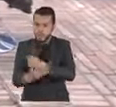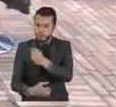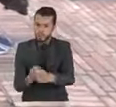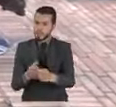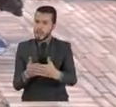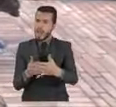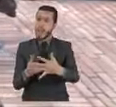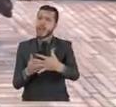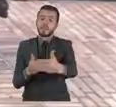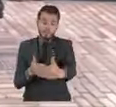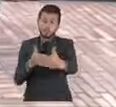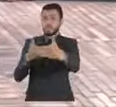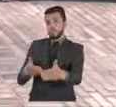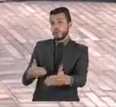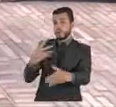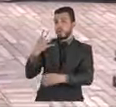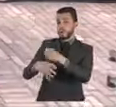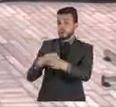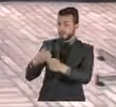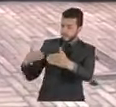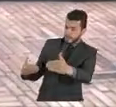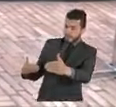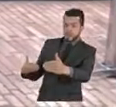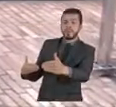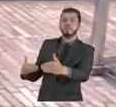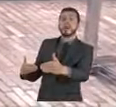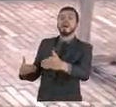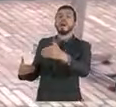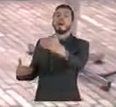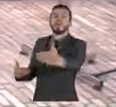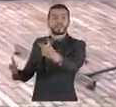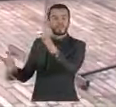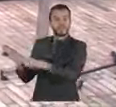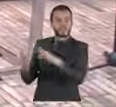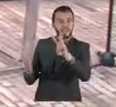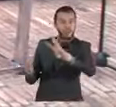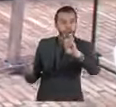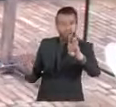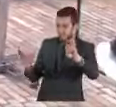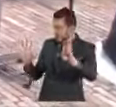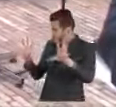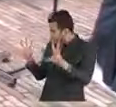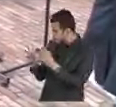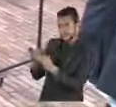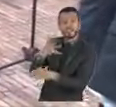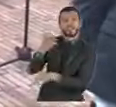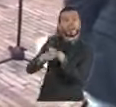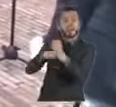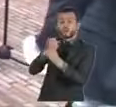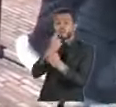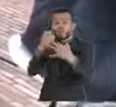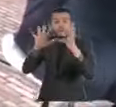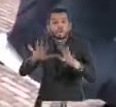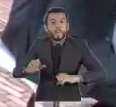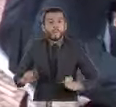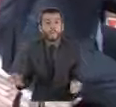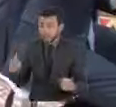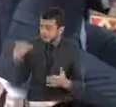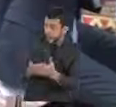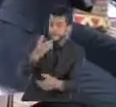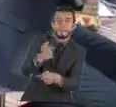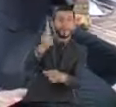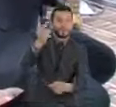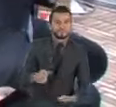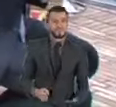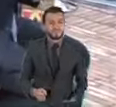en los siguientes cuatro años y en un largo plazo hacia la Bogotá de los 500 años en la agenda que construyamos juntos. ¿Qué queremos lograr?